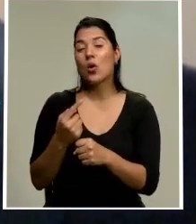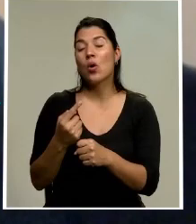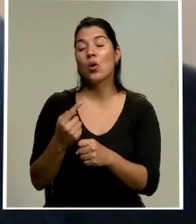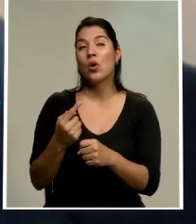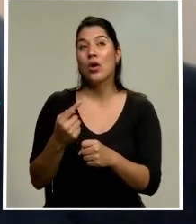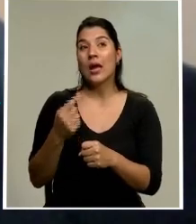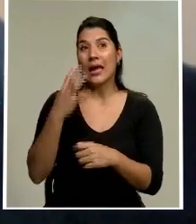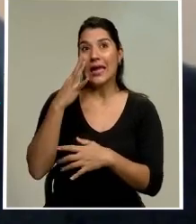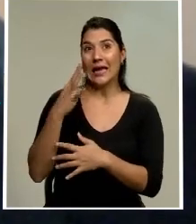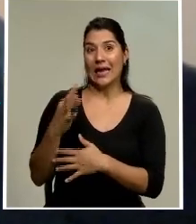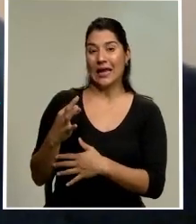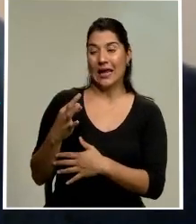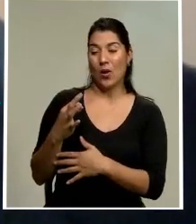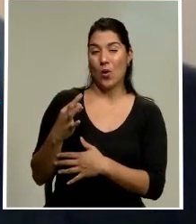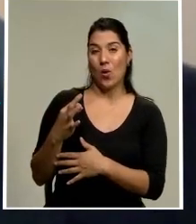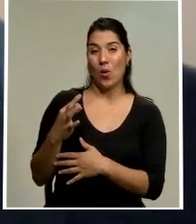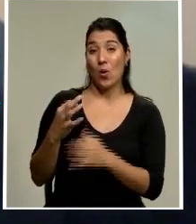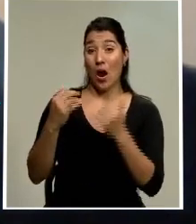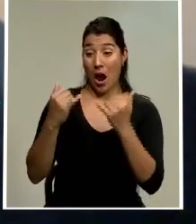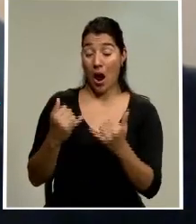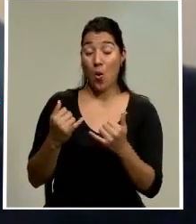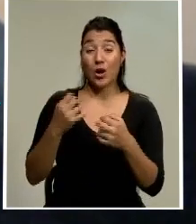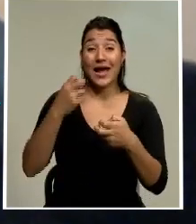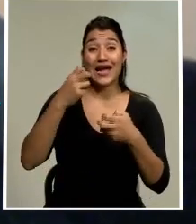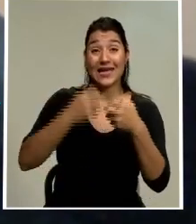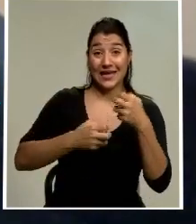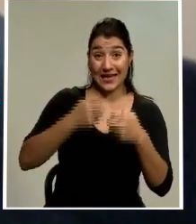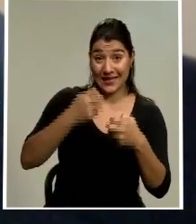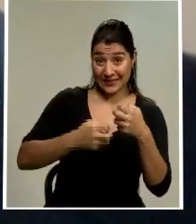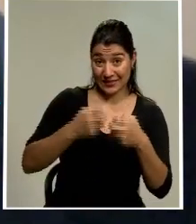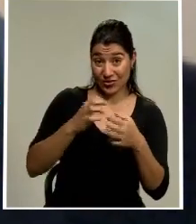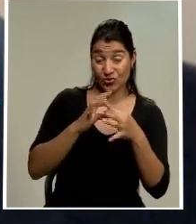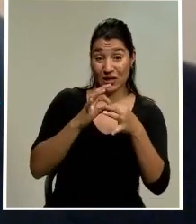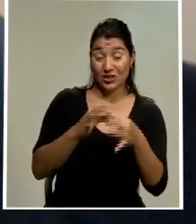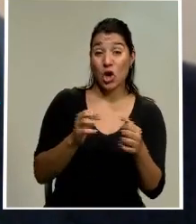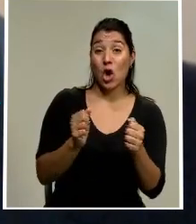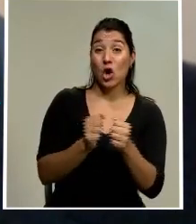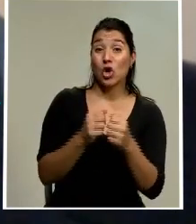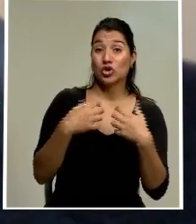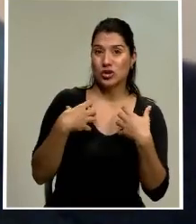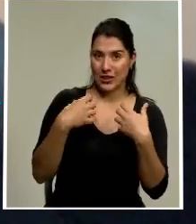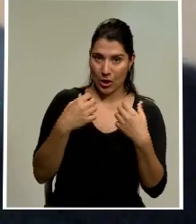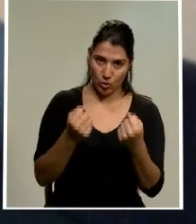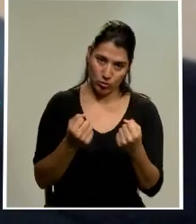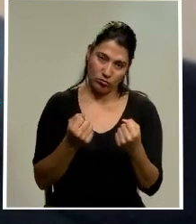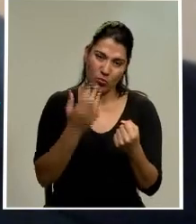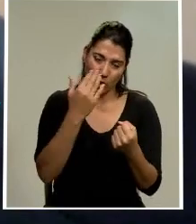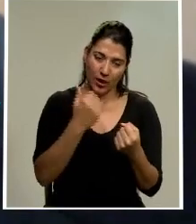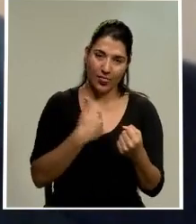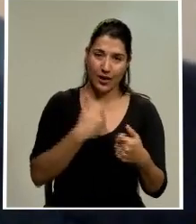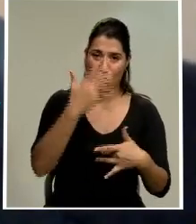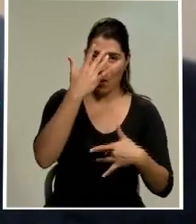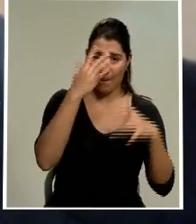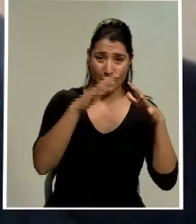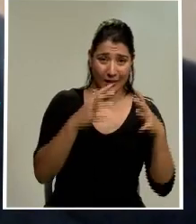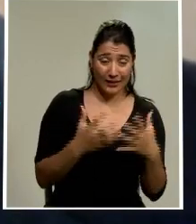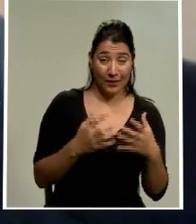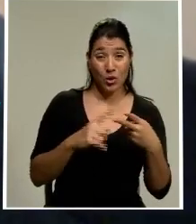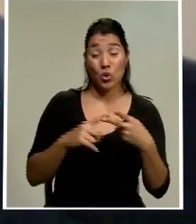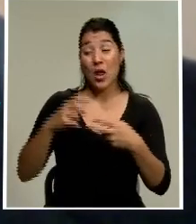contexto de crisis en materia de salud, en una pandemia y de una enorme